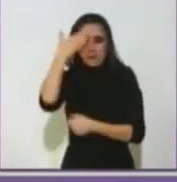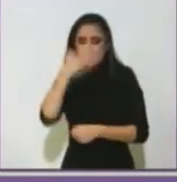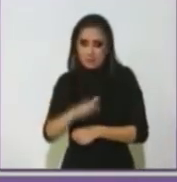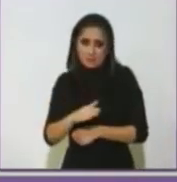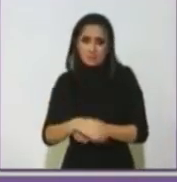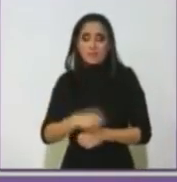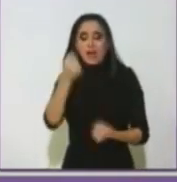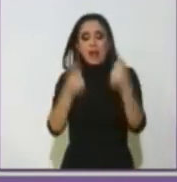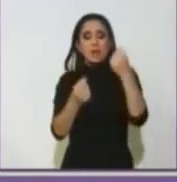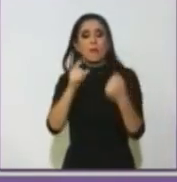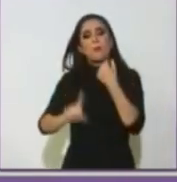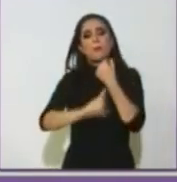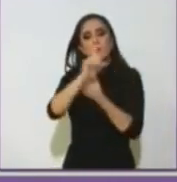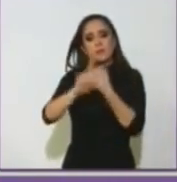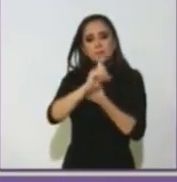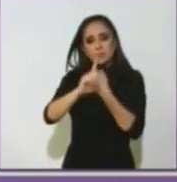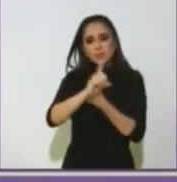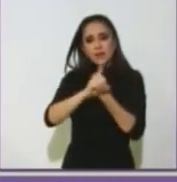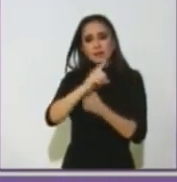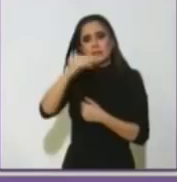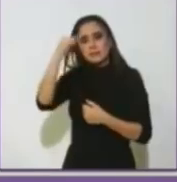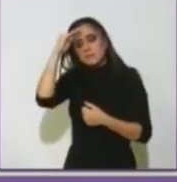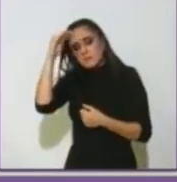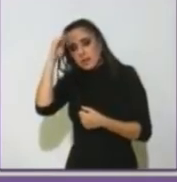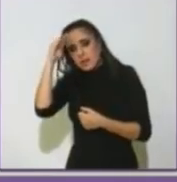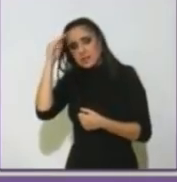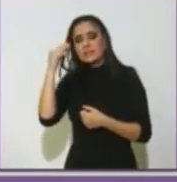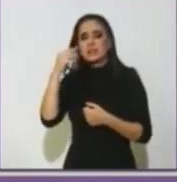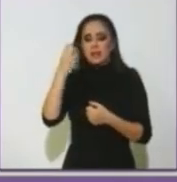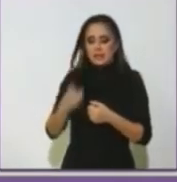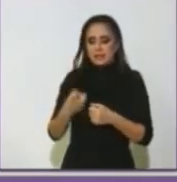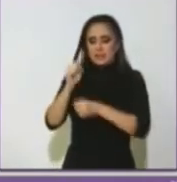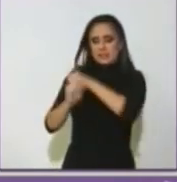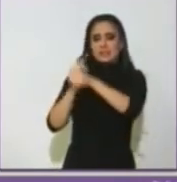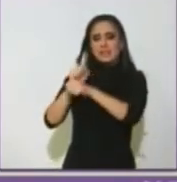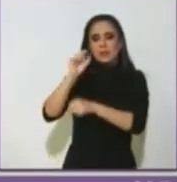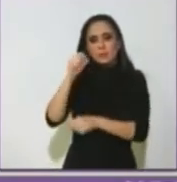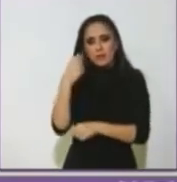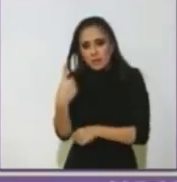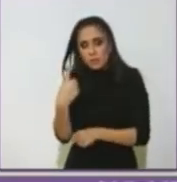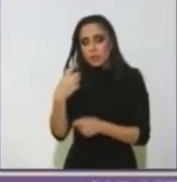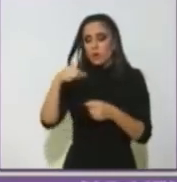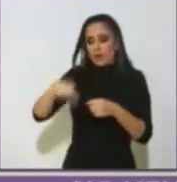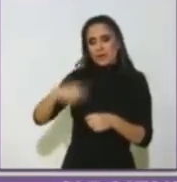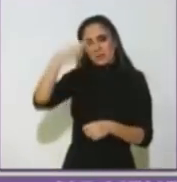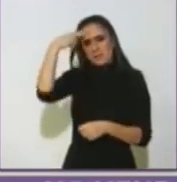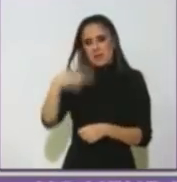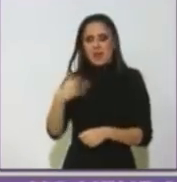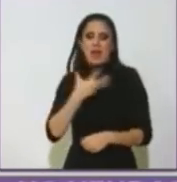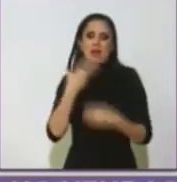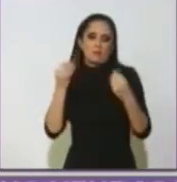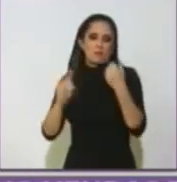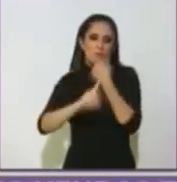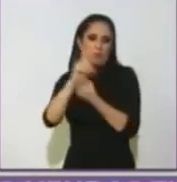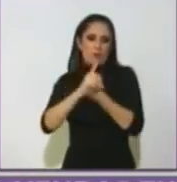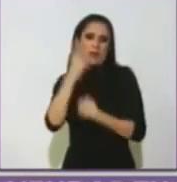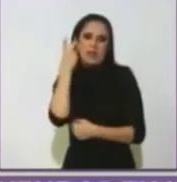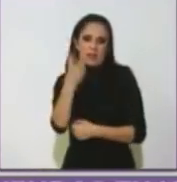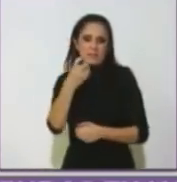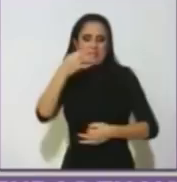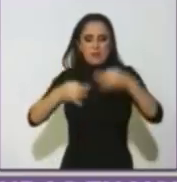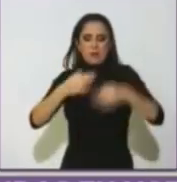como un problema propio hoy diría yo o del siglo 21 o de un país como méxico pero como sea es un problema